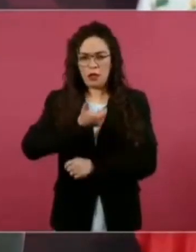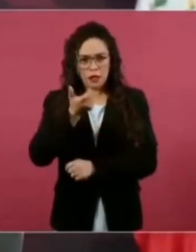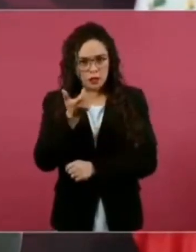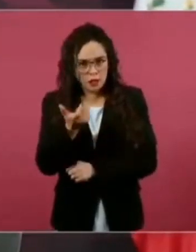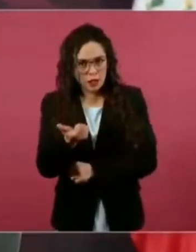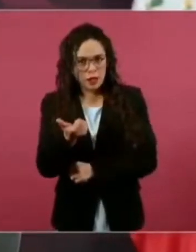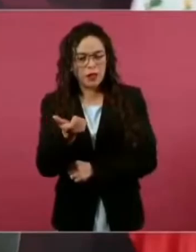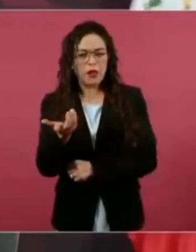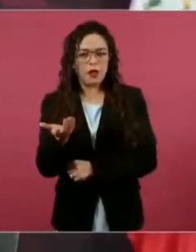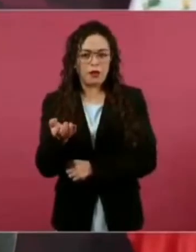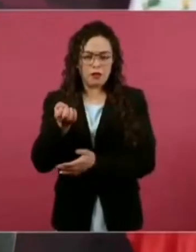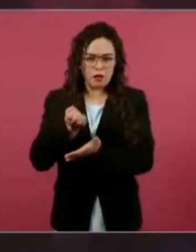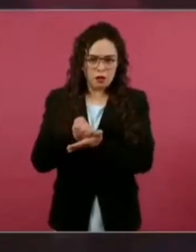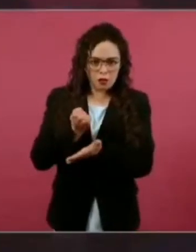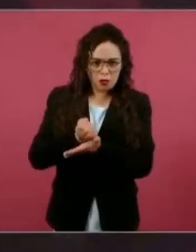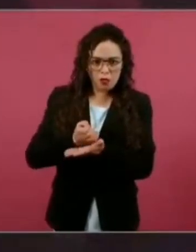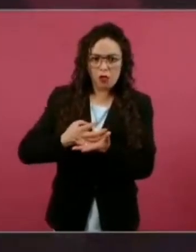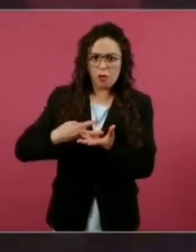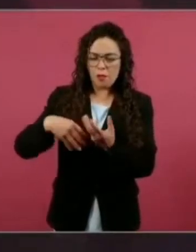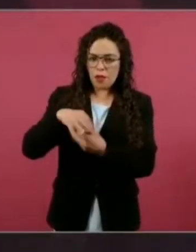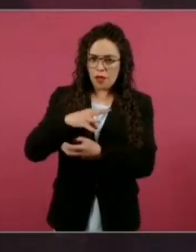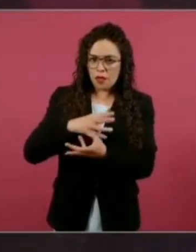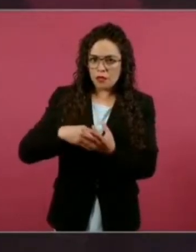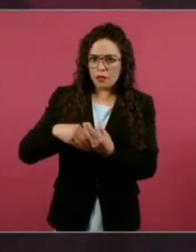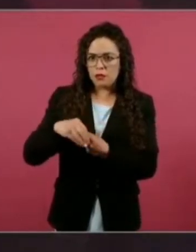las agencias y los periódicos